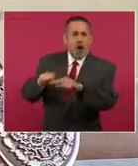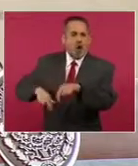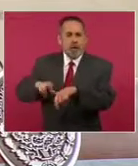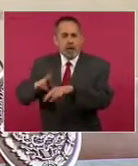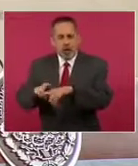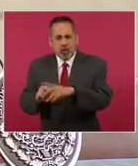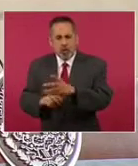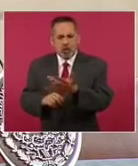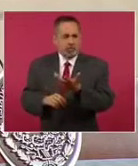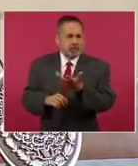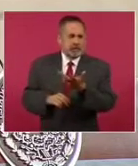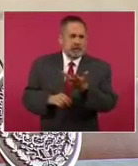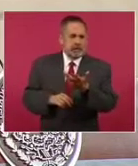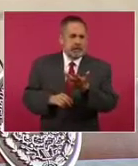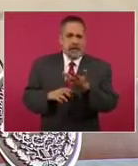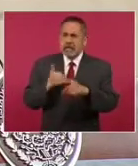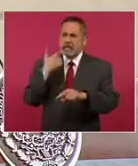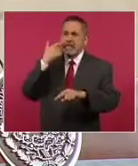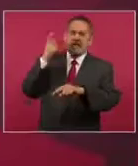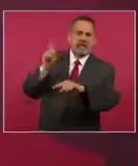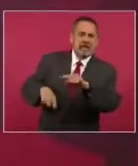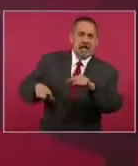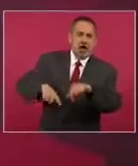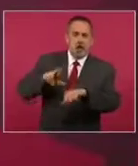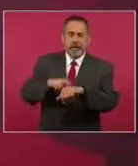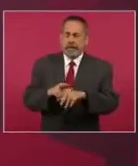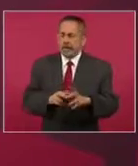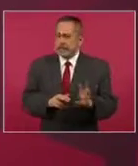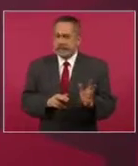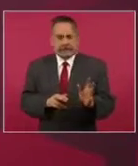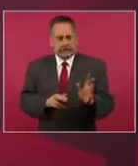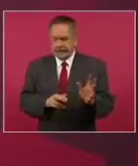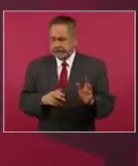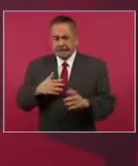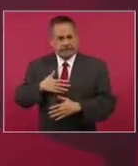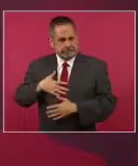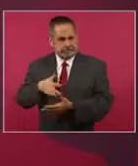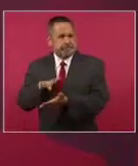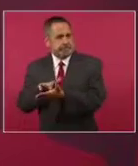lo quieren quitar del cargo porque